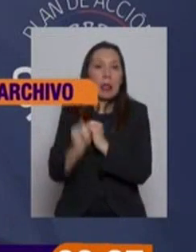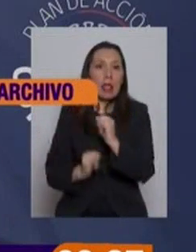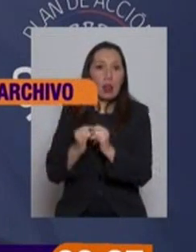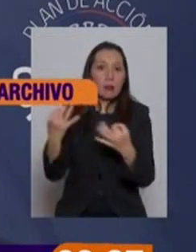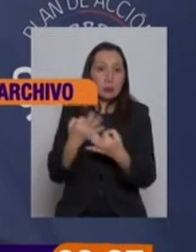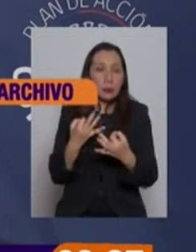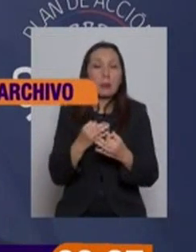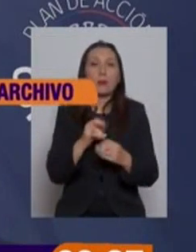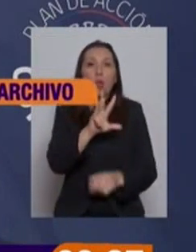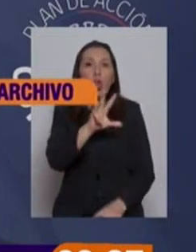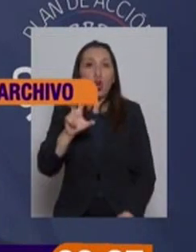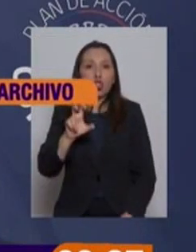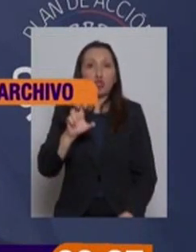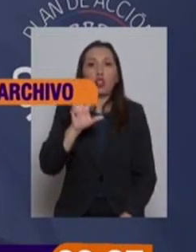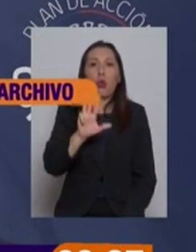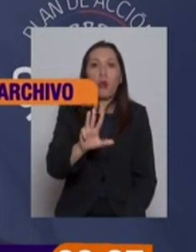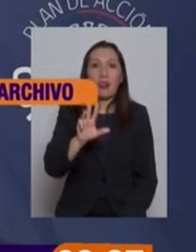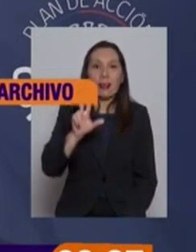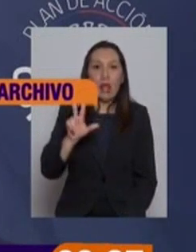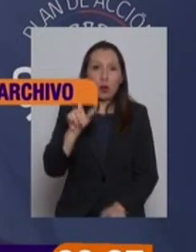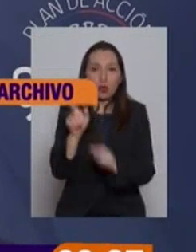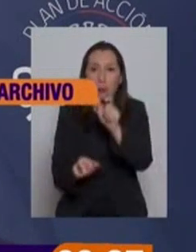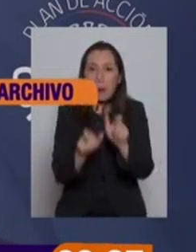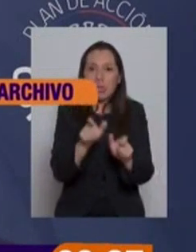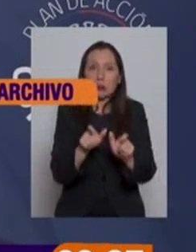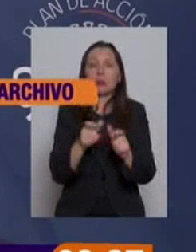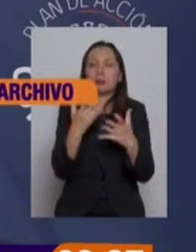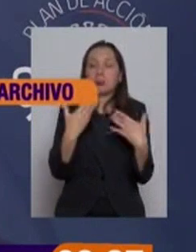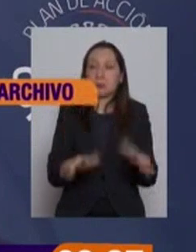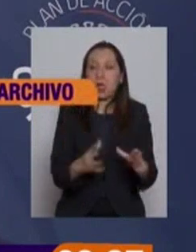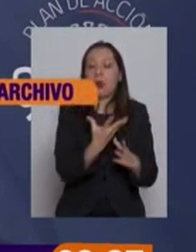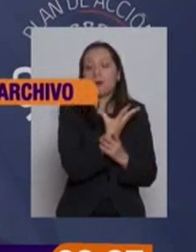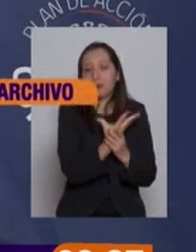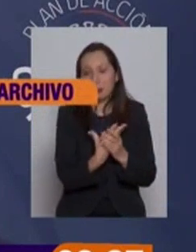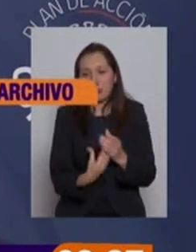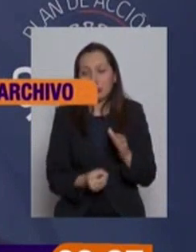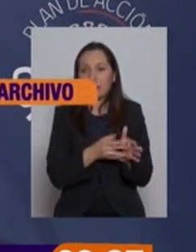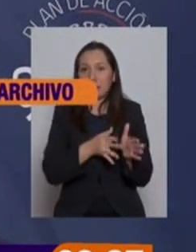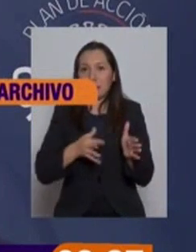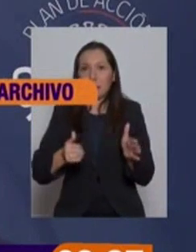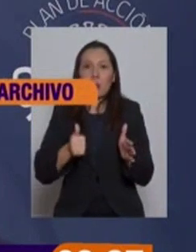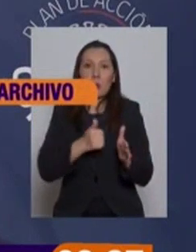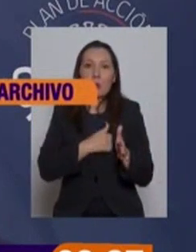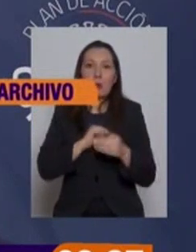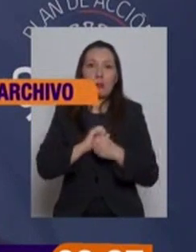recuperados, tenemos 898 pacientes que ya han dejado de